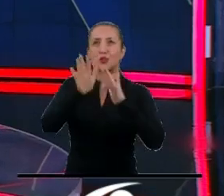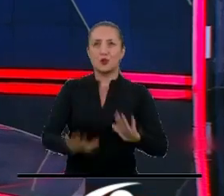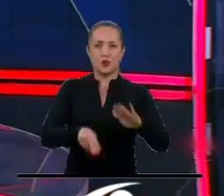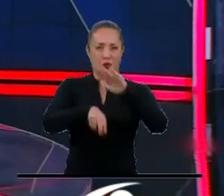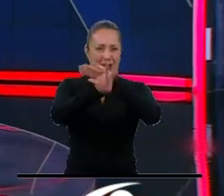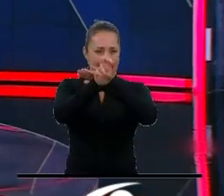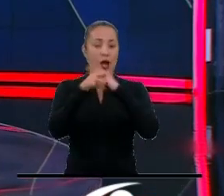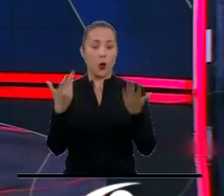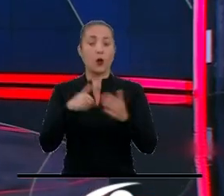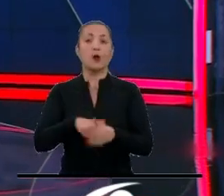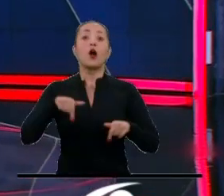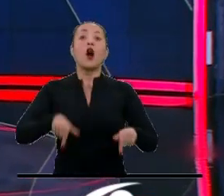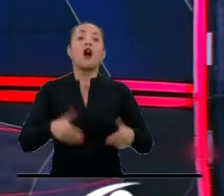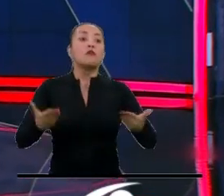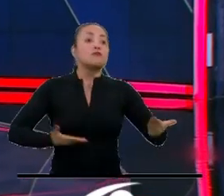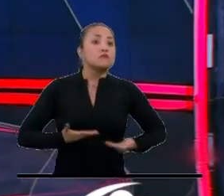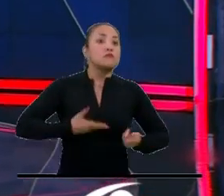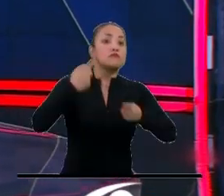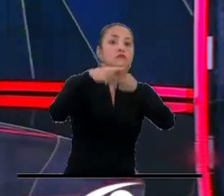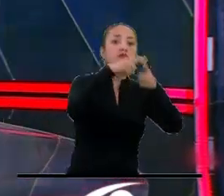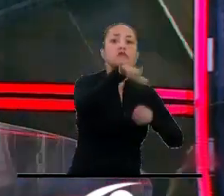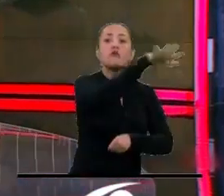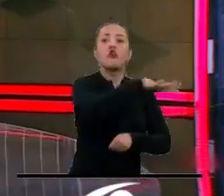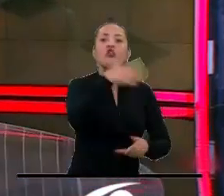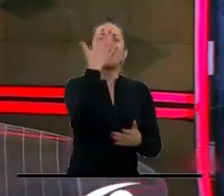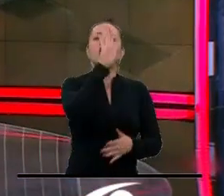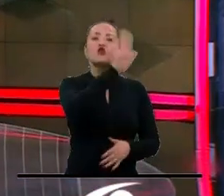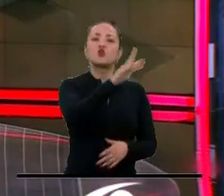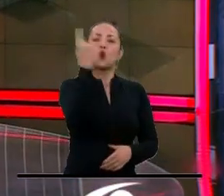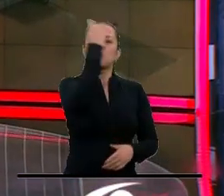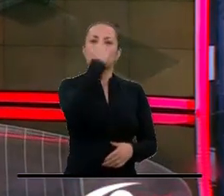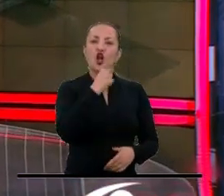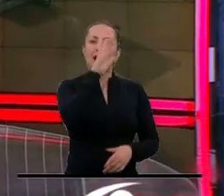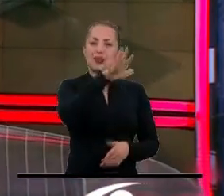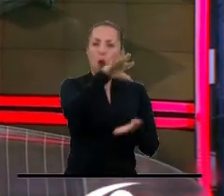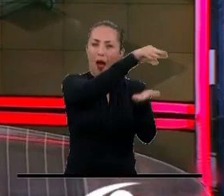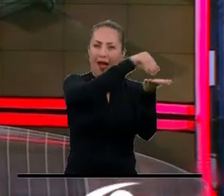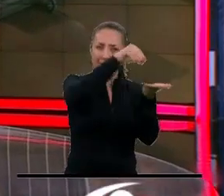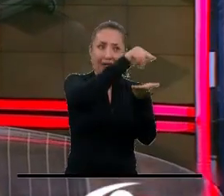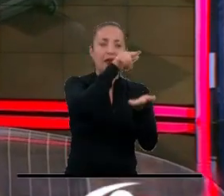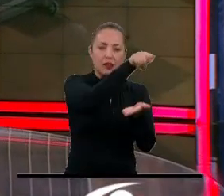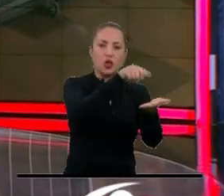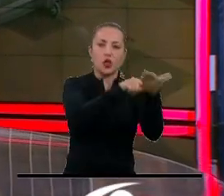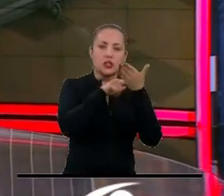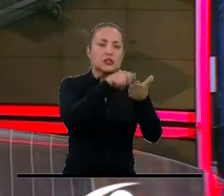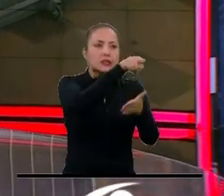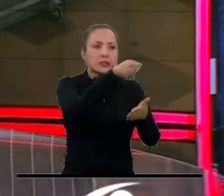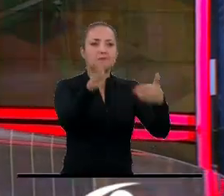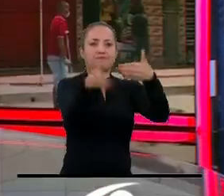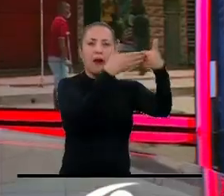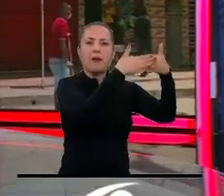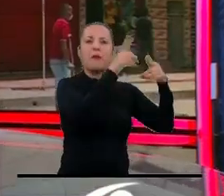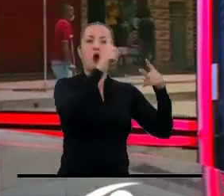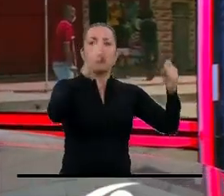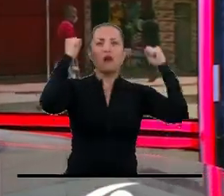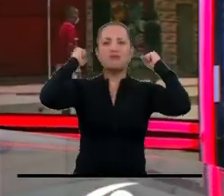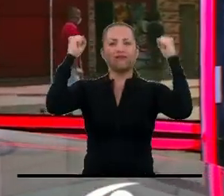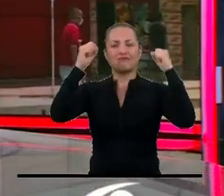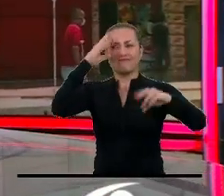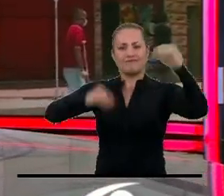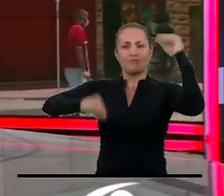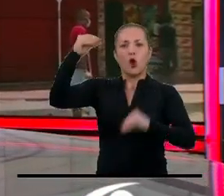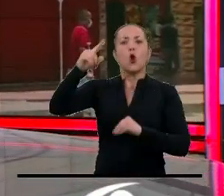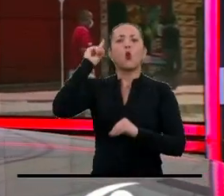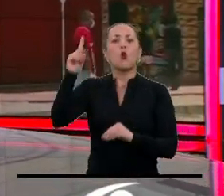A puerta cerrada permanecen los negocios en el municipio de Soledad Atlántico en señal de protesta por las extorsiones. Los comerciantes realizaron